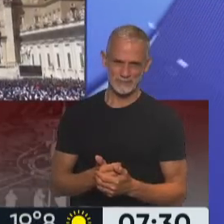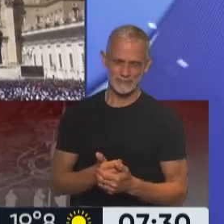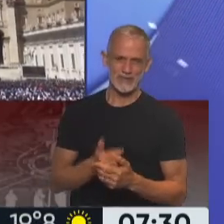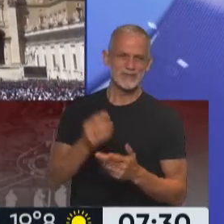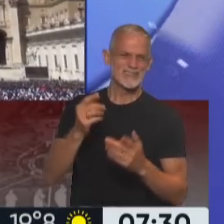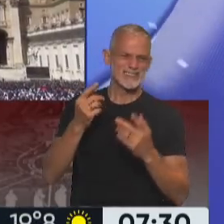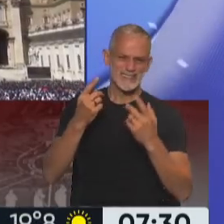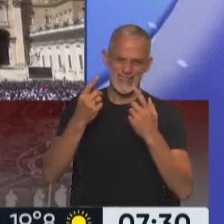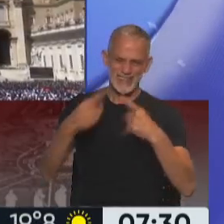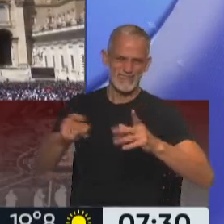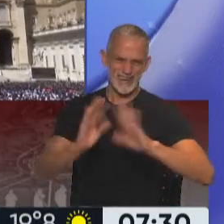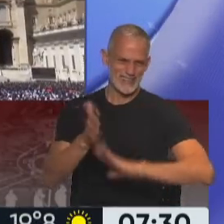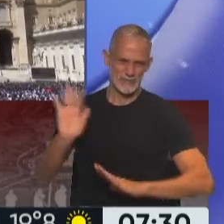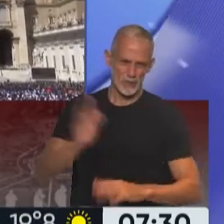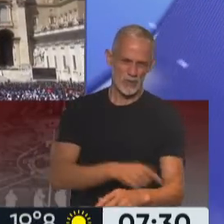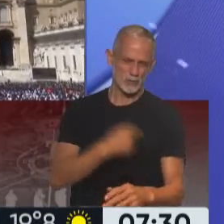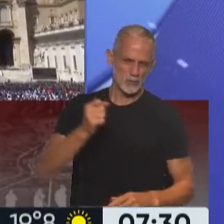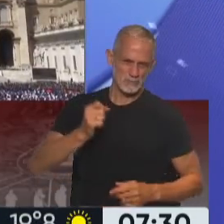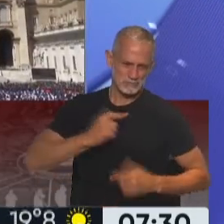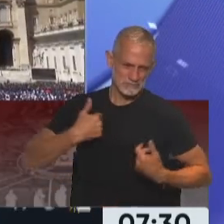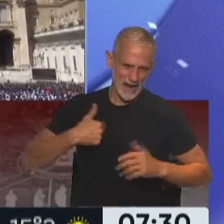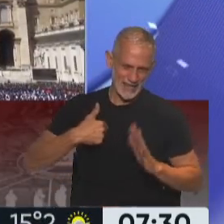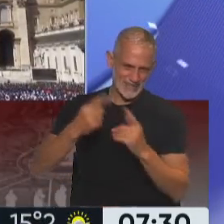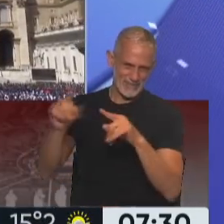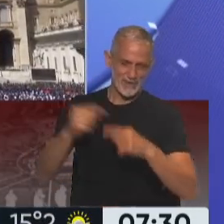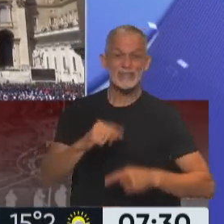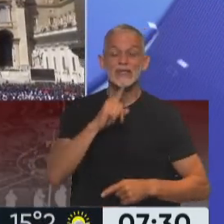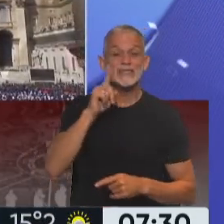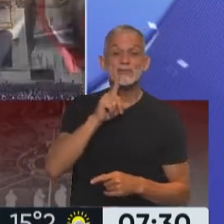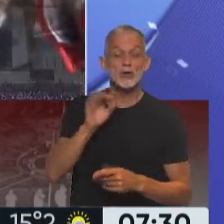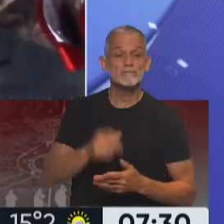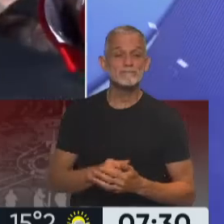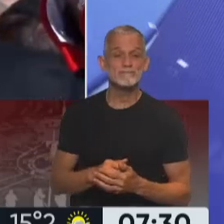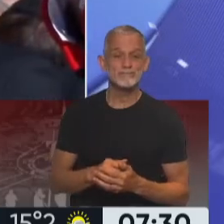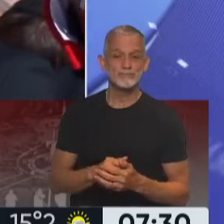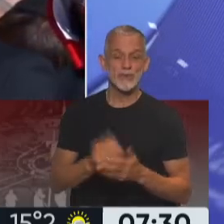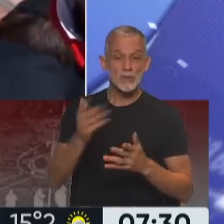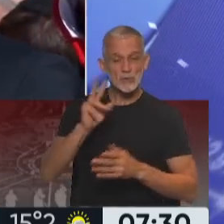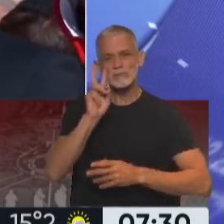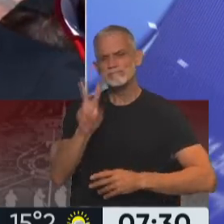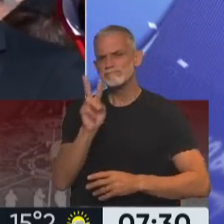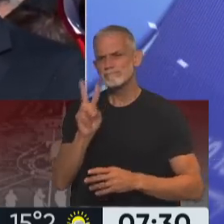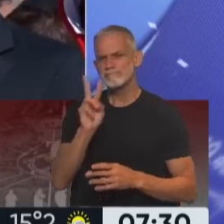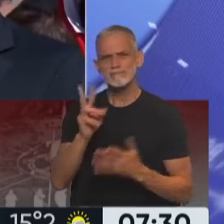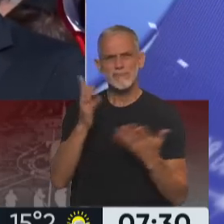otra cosa como más nuestra eso. ¿Tito? No, estaba observando, estaba tratando de ir